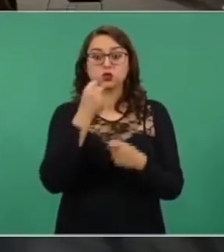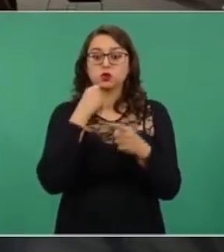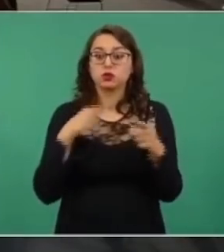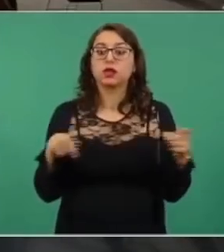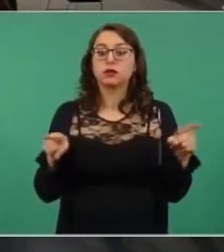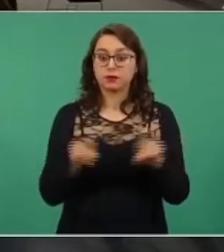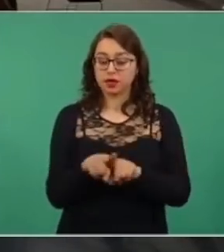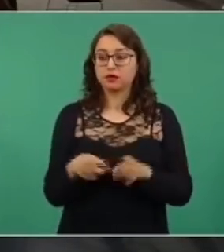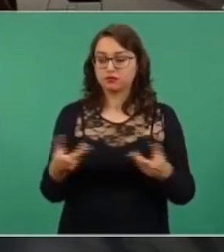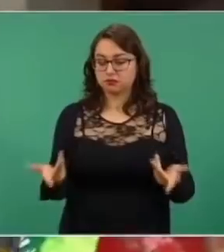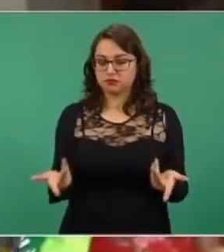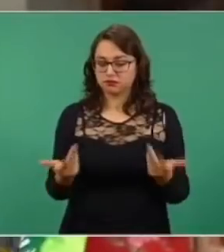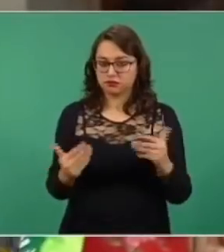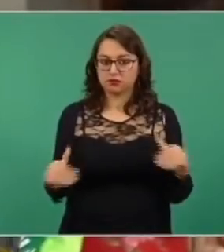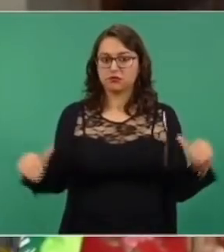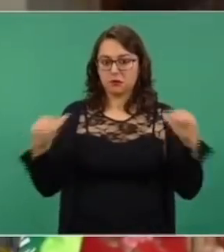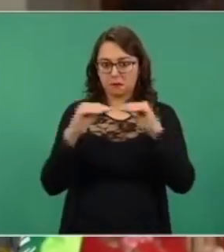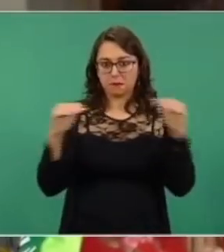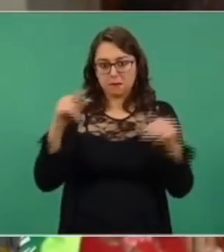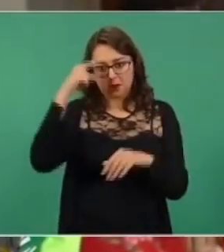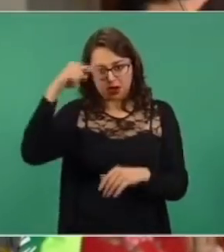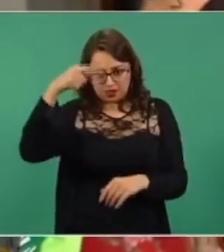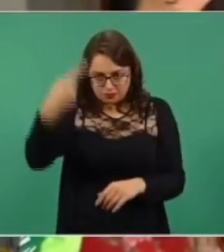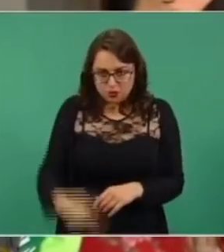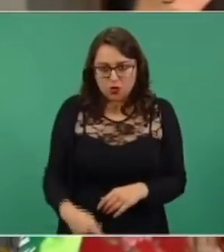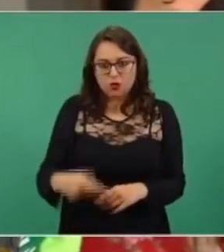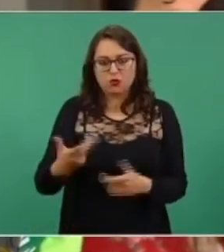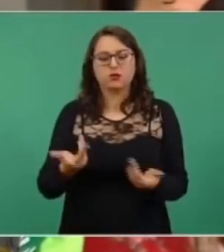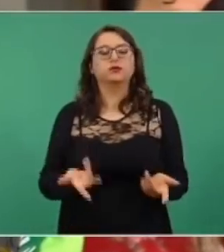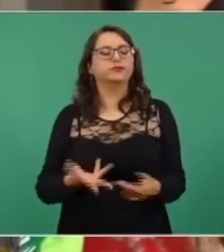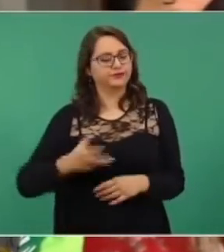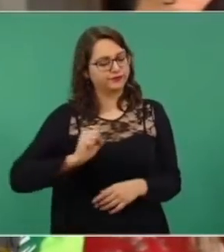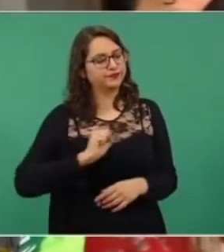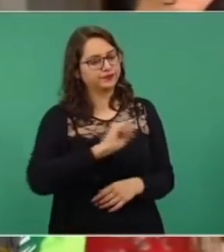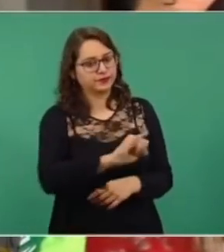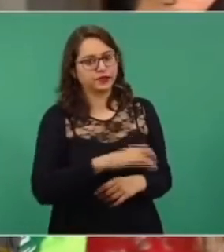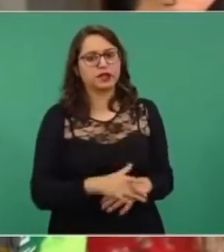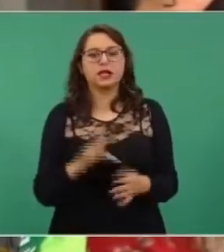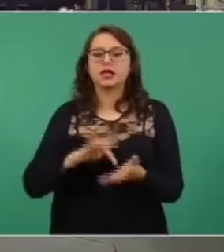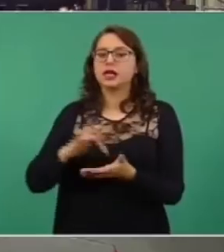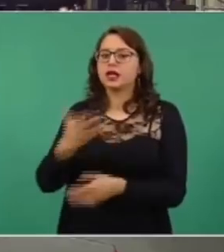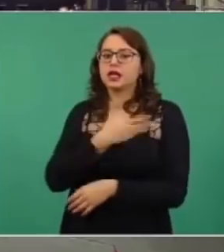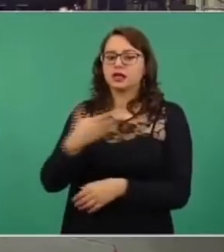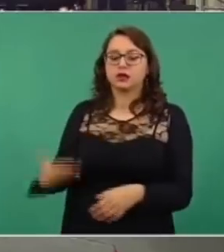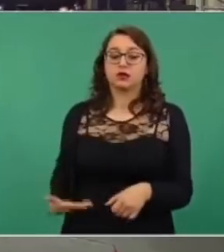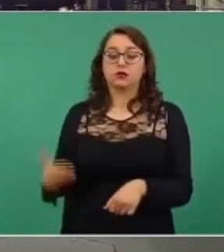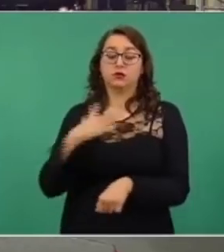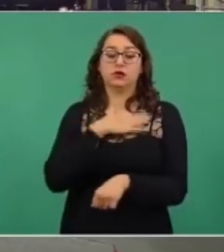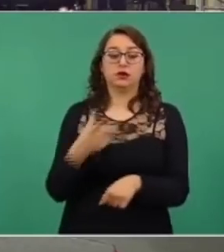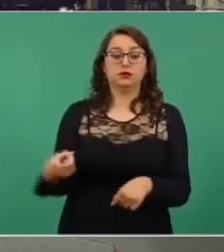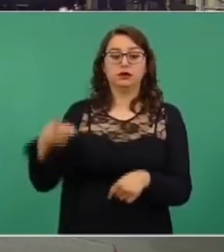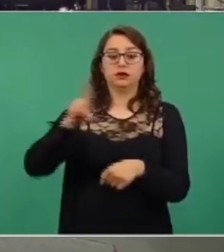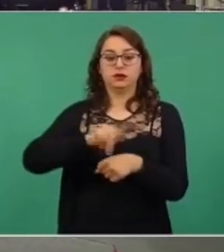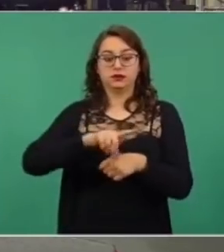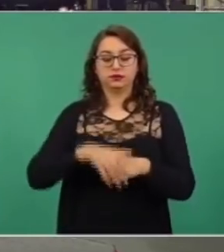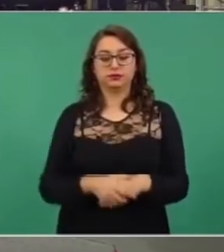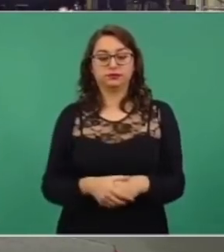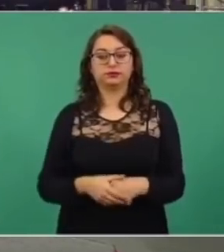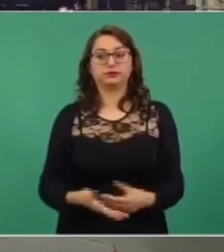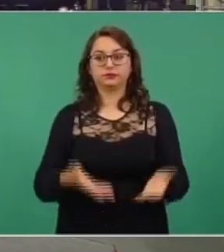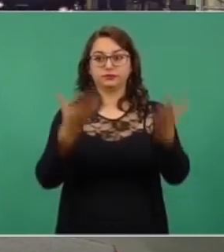que es en realidad para los mexicanos, ¿no? Sí. Gracias, presidente. Buenos días. Muy bien.